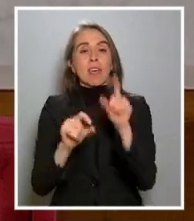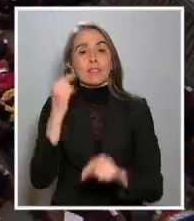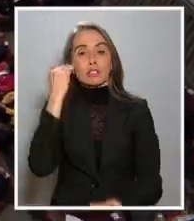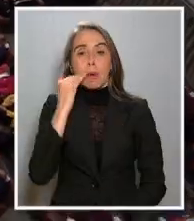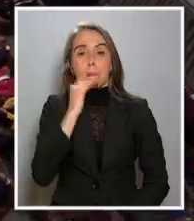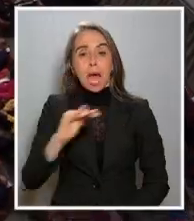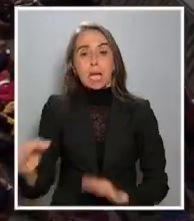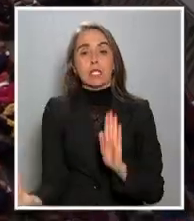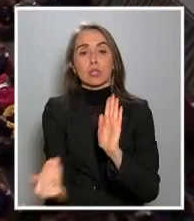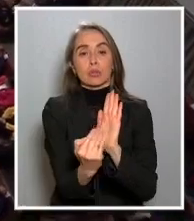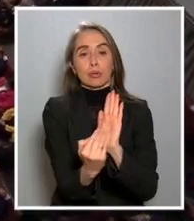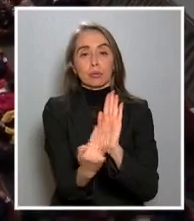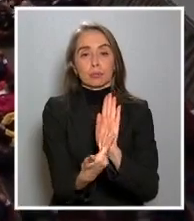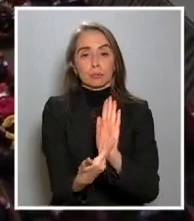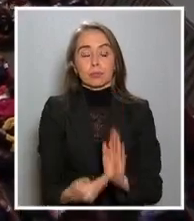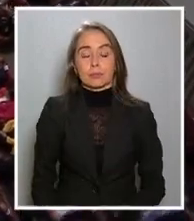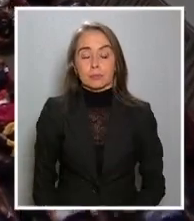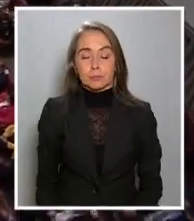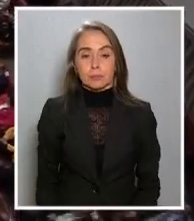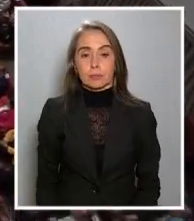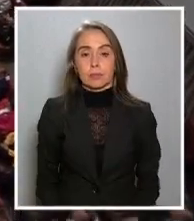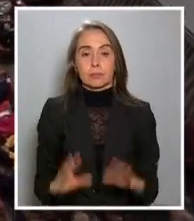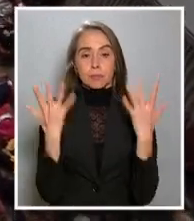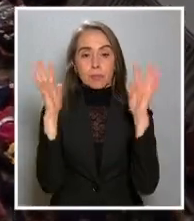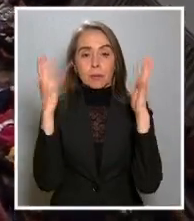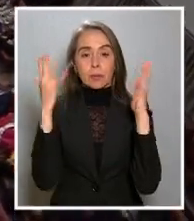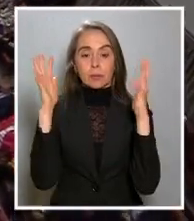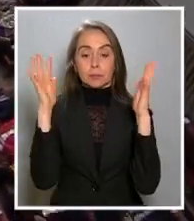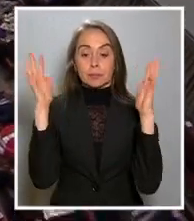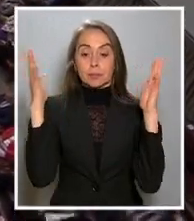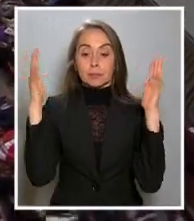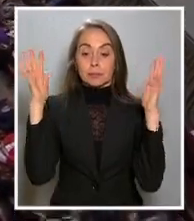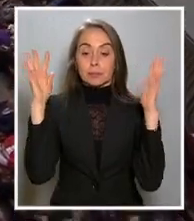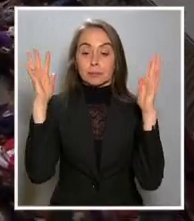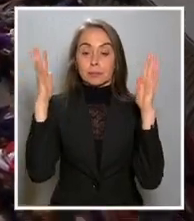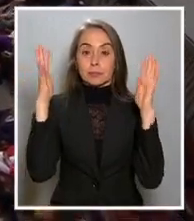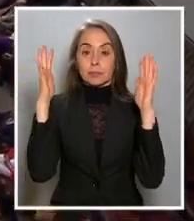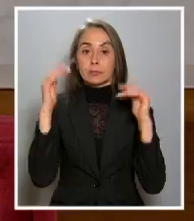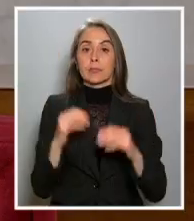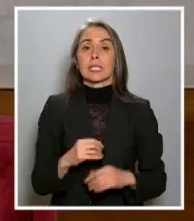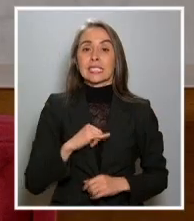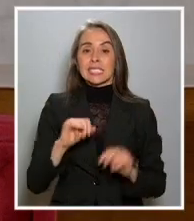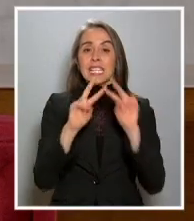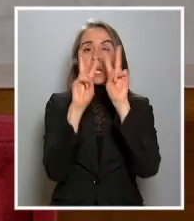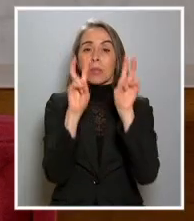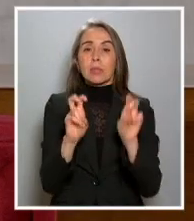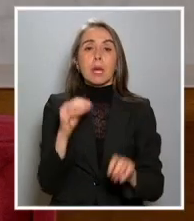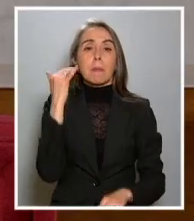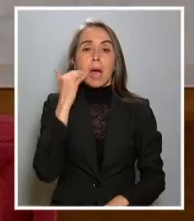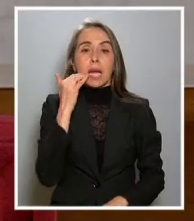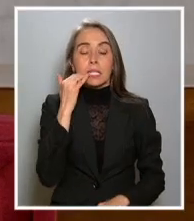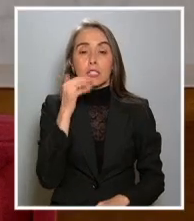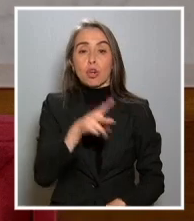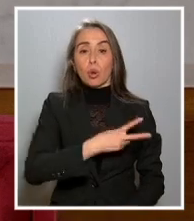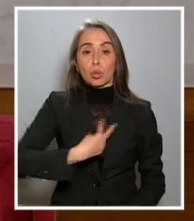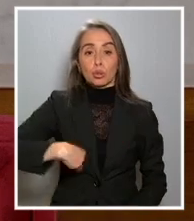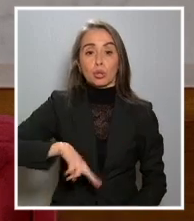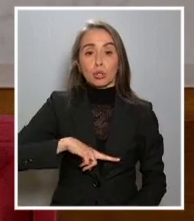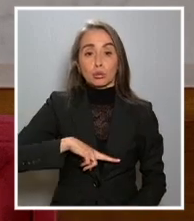para la Niñez. Siguiendo en materia de infancia,